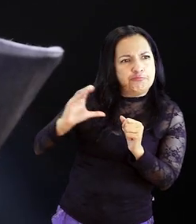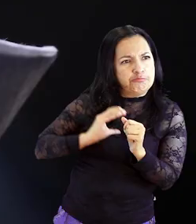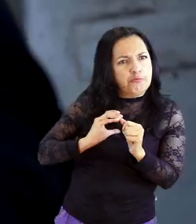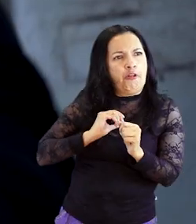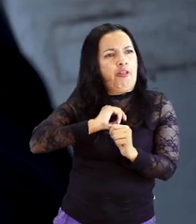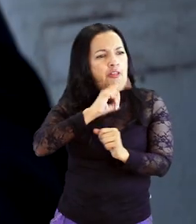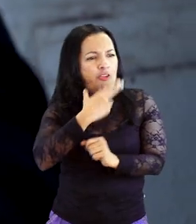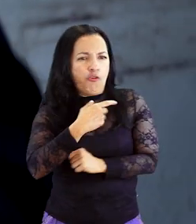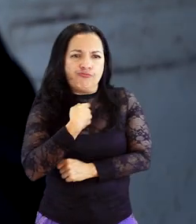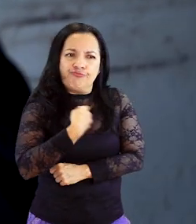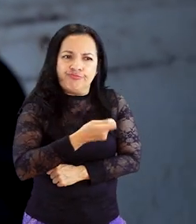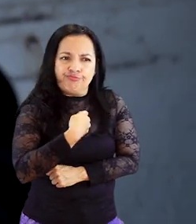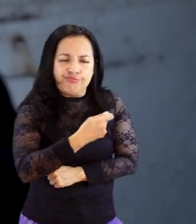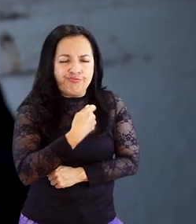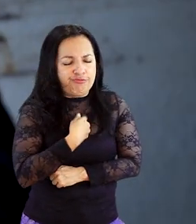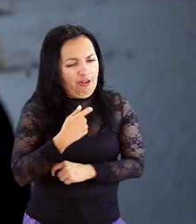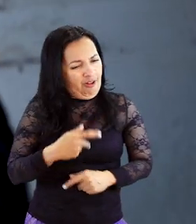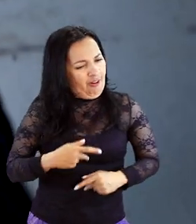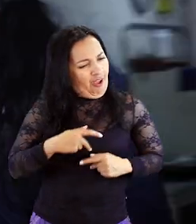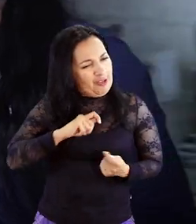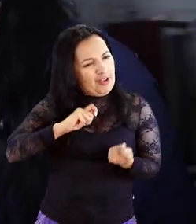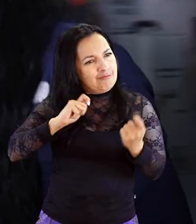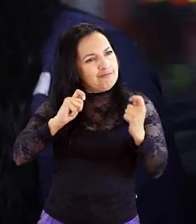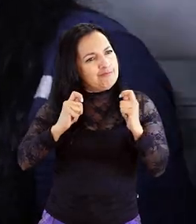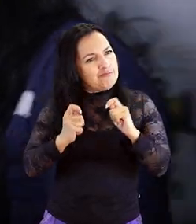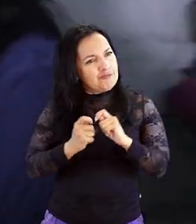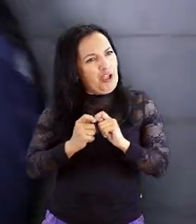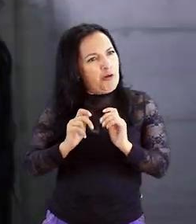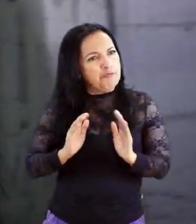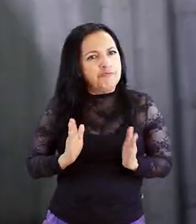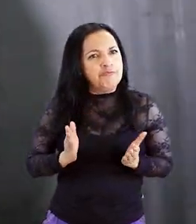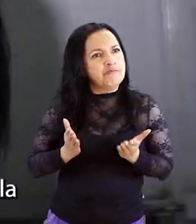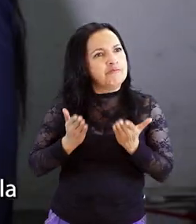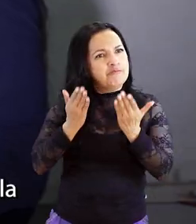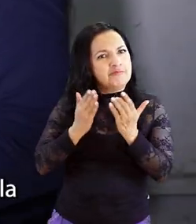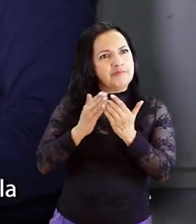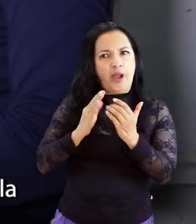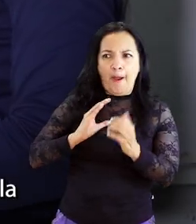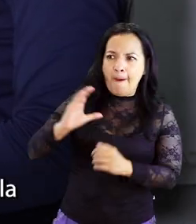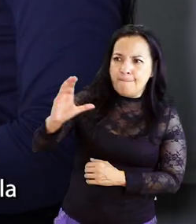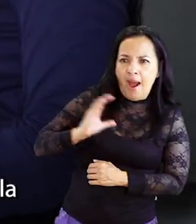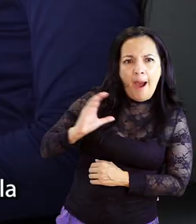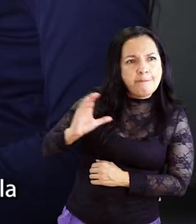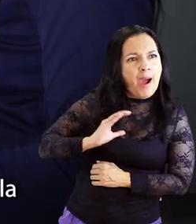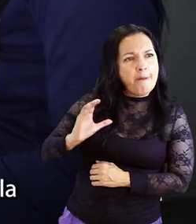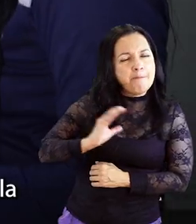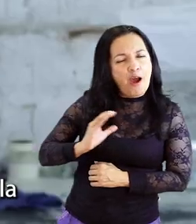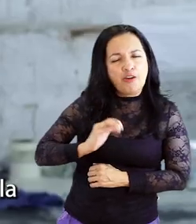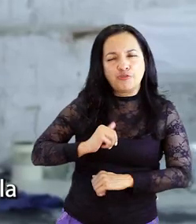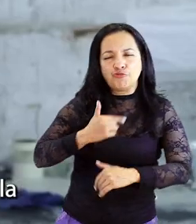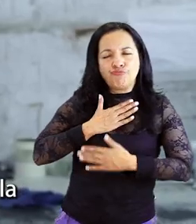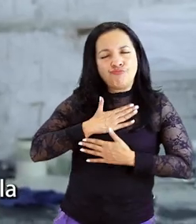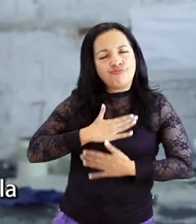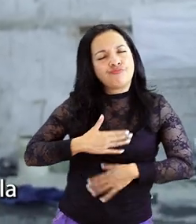sueldo, puedo sostener a mis hijos, veo la vida de otra manera. Tener una estabilidad económica me